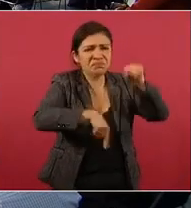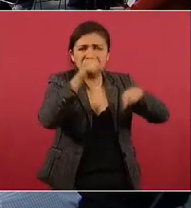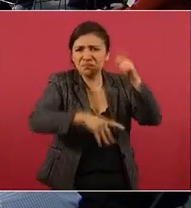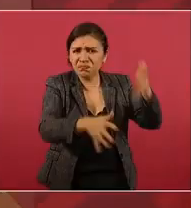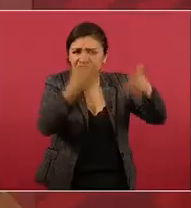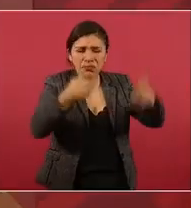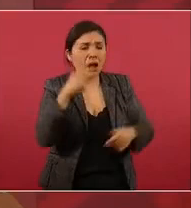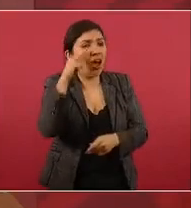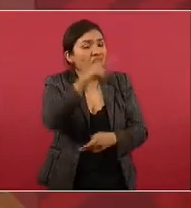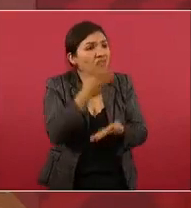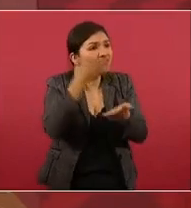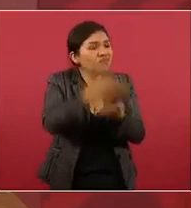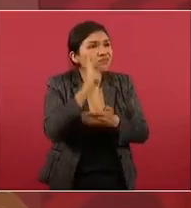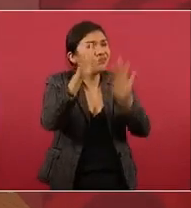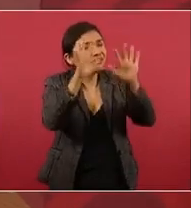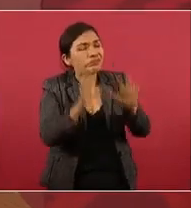si la verdad